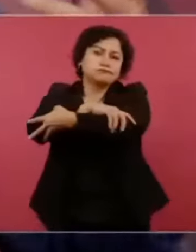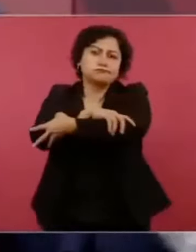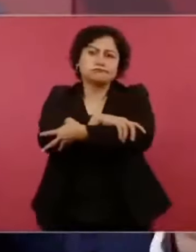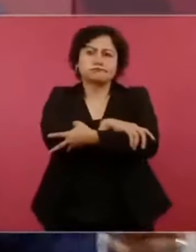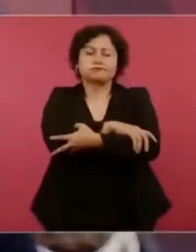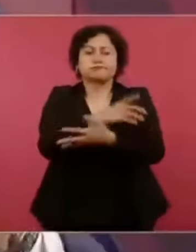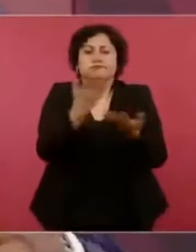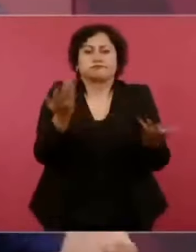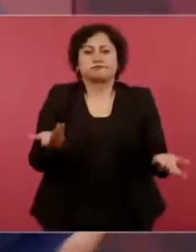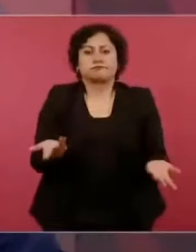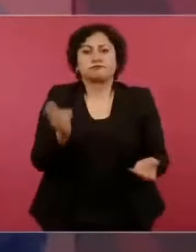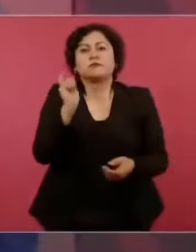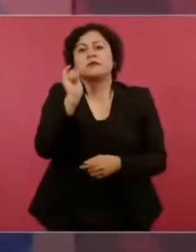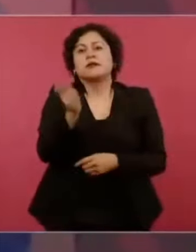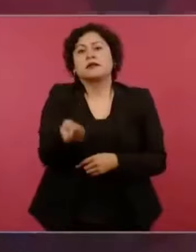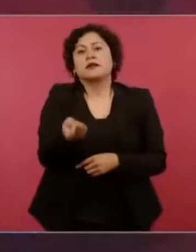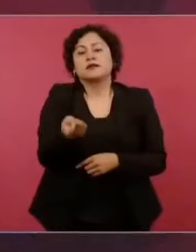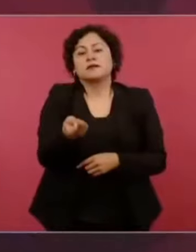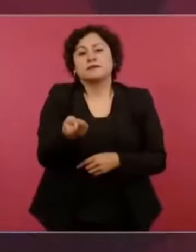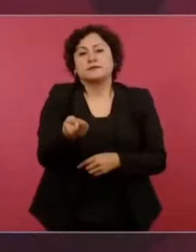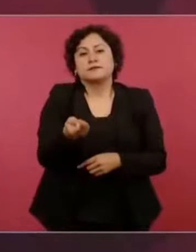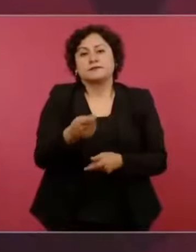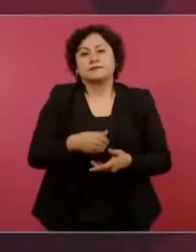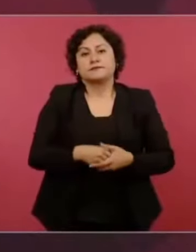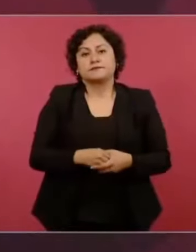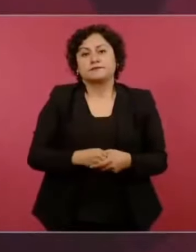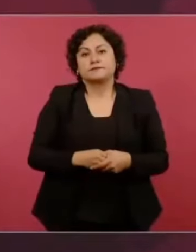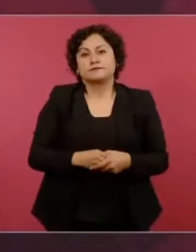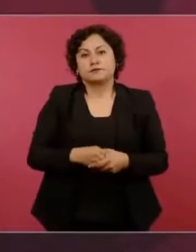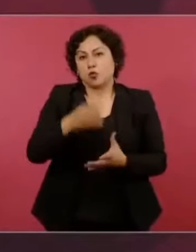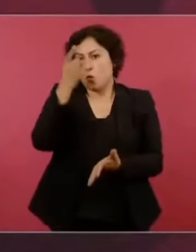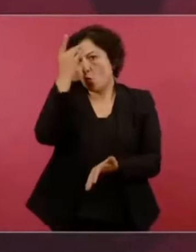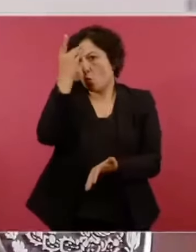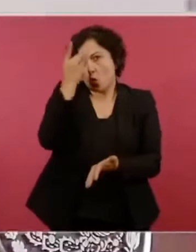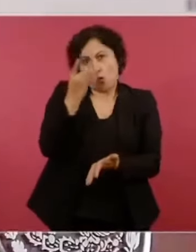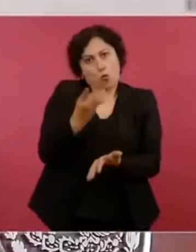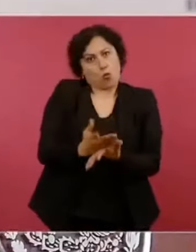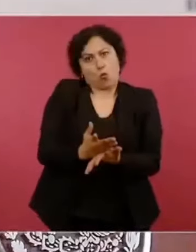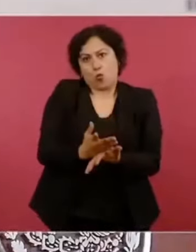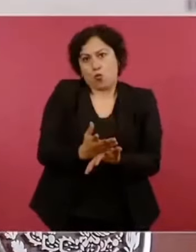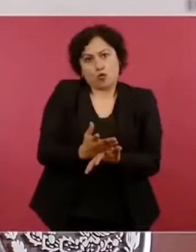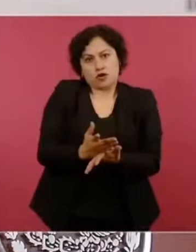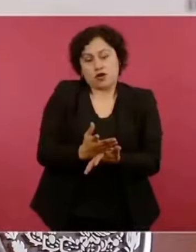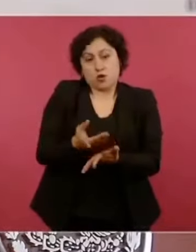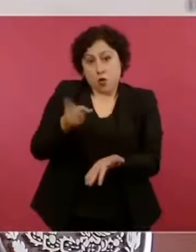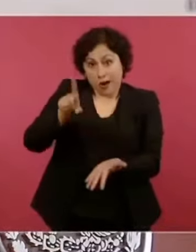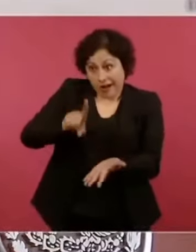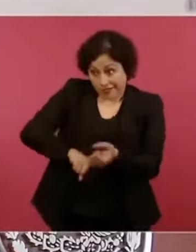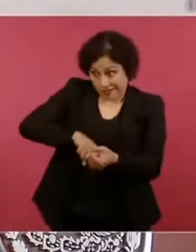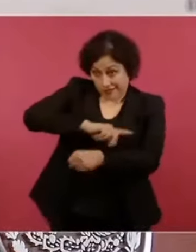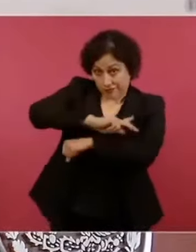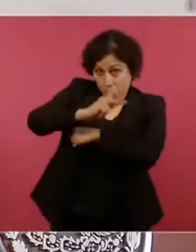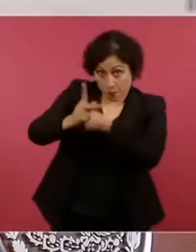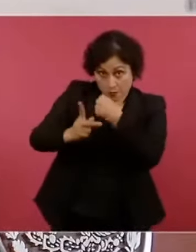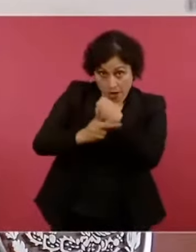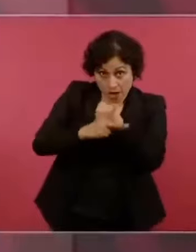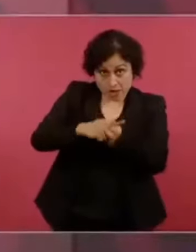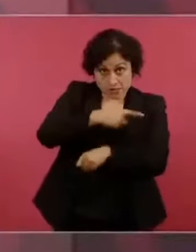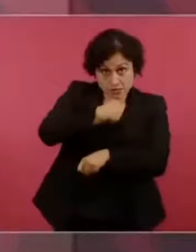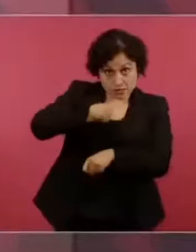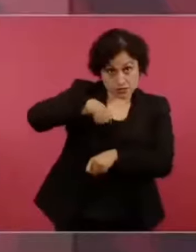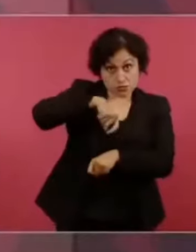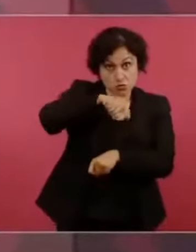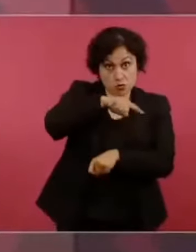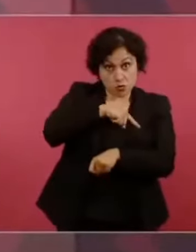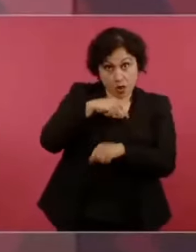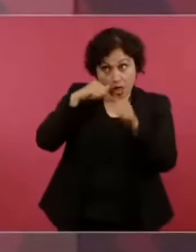solo con lo que sucede en un país, tiene que ver con todo